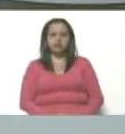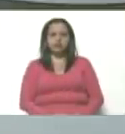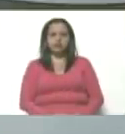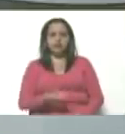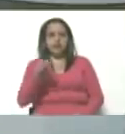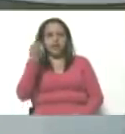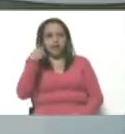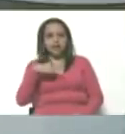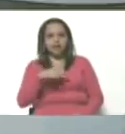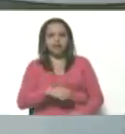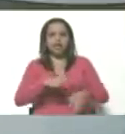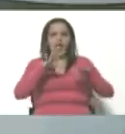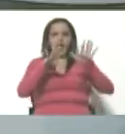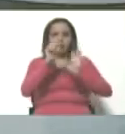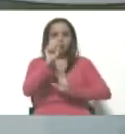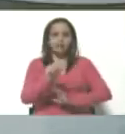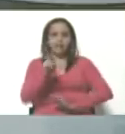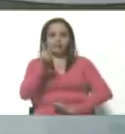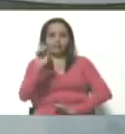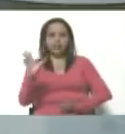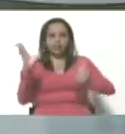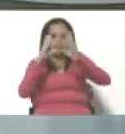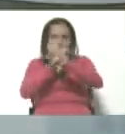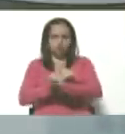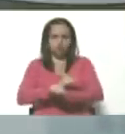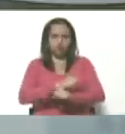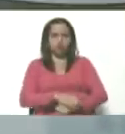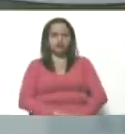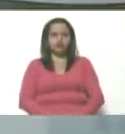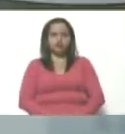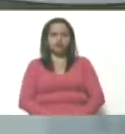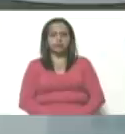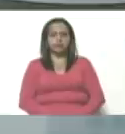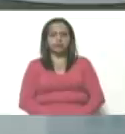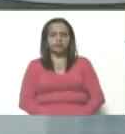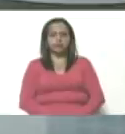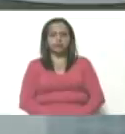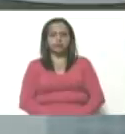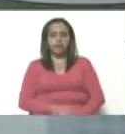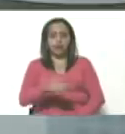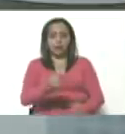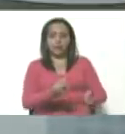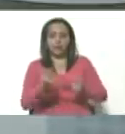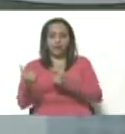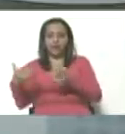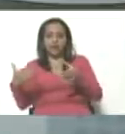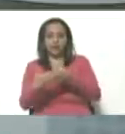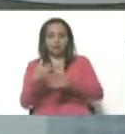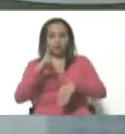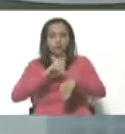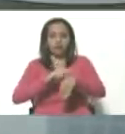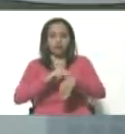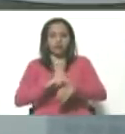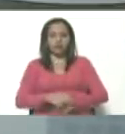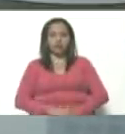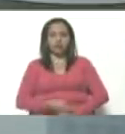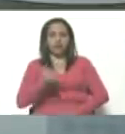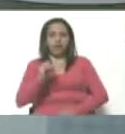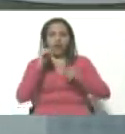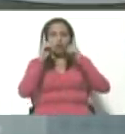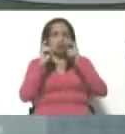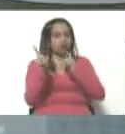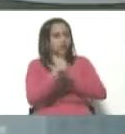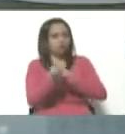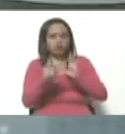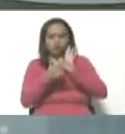Ayer a las 9:20 de la noche, y él manda a los equipos médicos. Aquí tengo la foto, no la